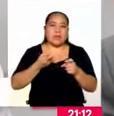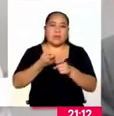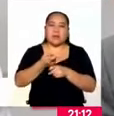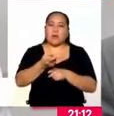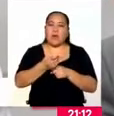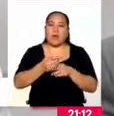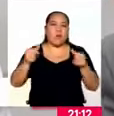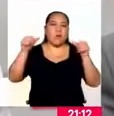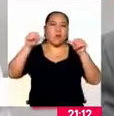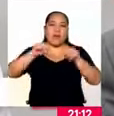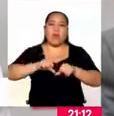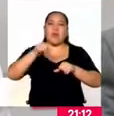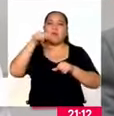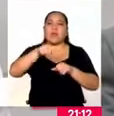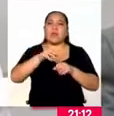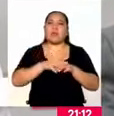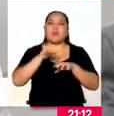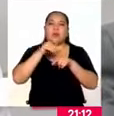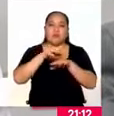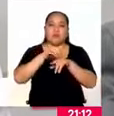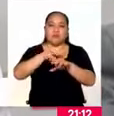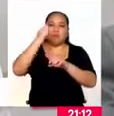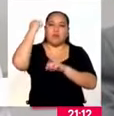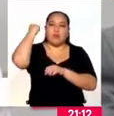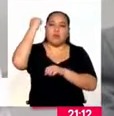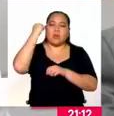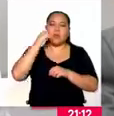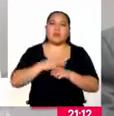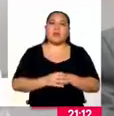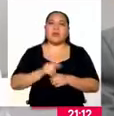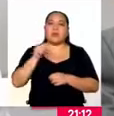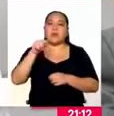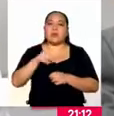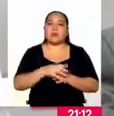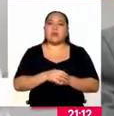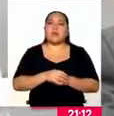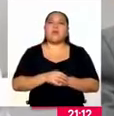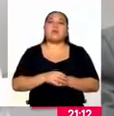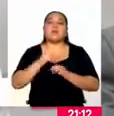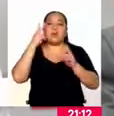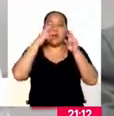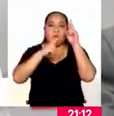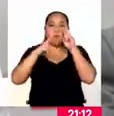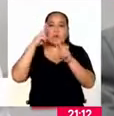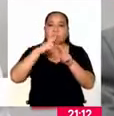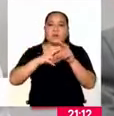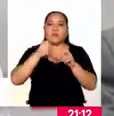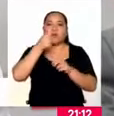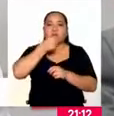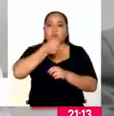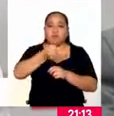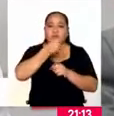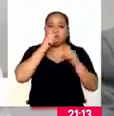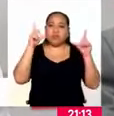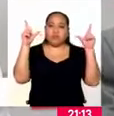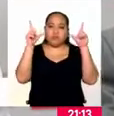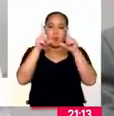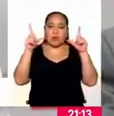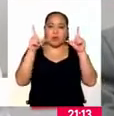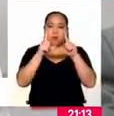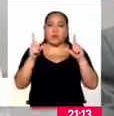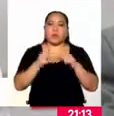sociales. Respecto a la actuación policial, como se ha podido precisar a través de los medios de comunicación,